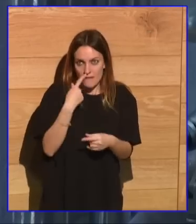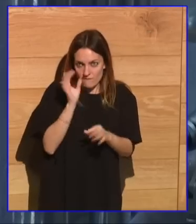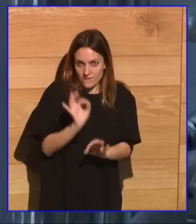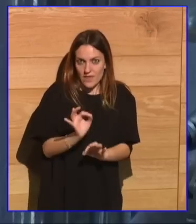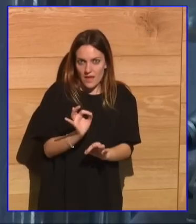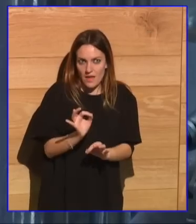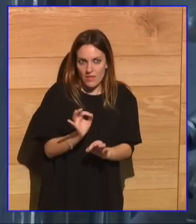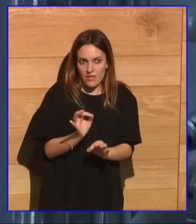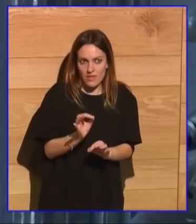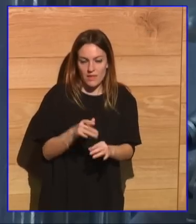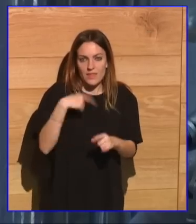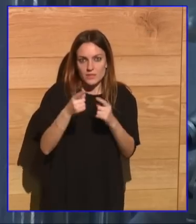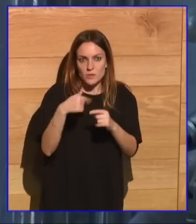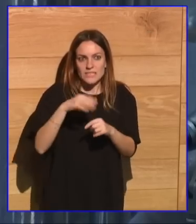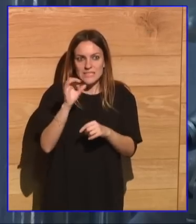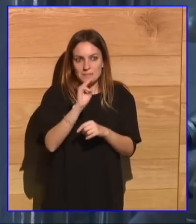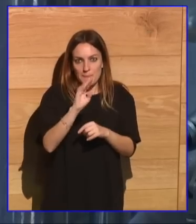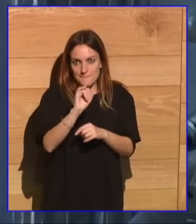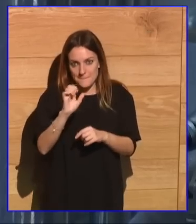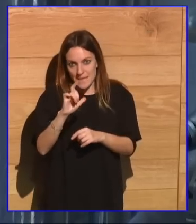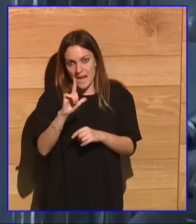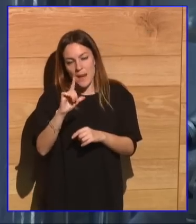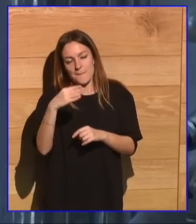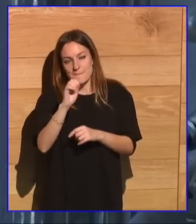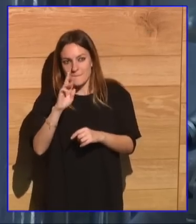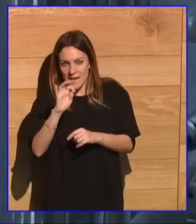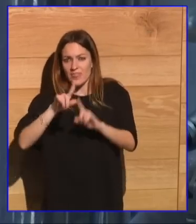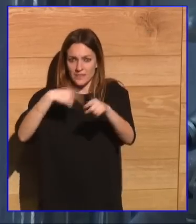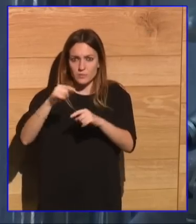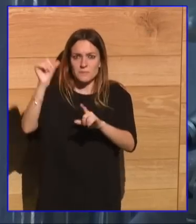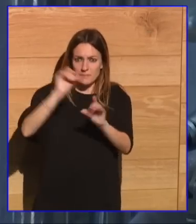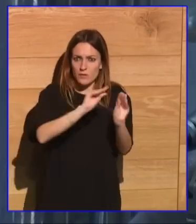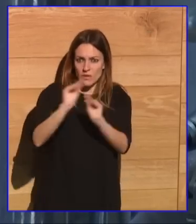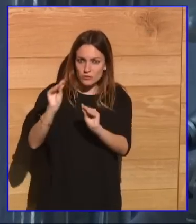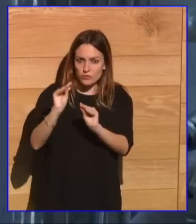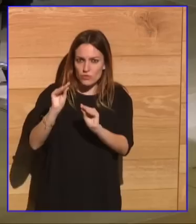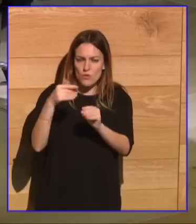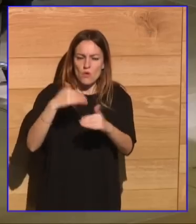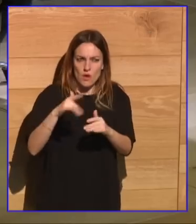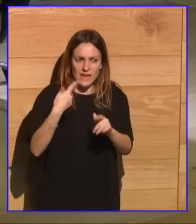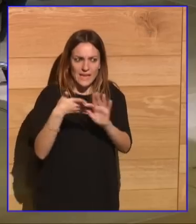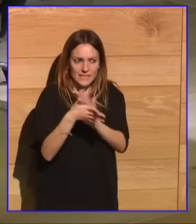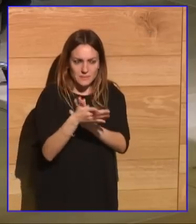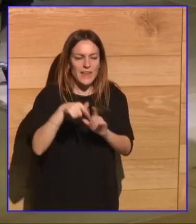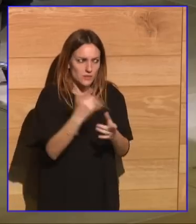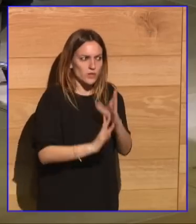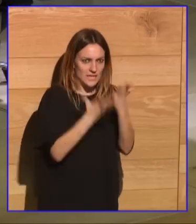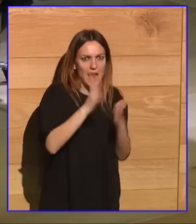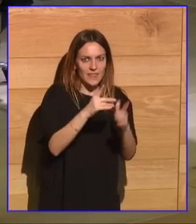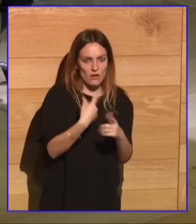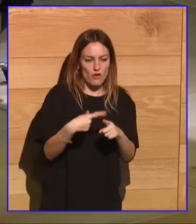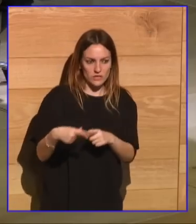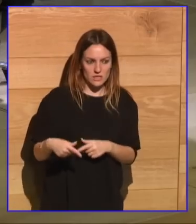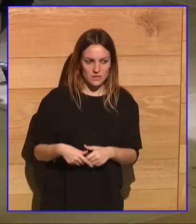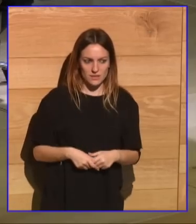lleguemos a la lista de Schindler... Y ahí sí que... Estoy impaciente, Juan. Claro. Ahí sí que todo arde. Eso es.